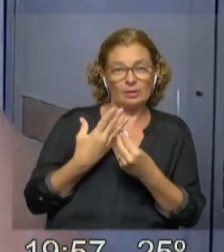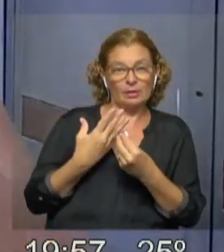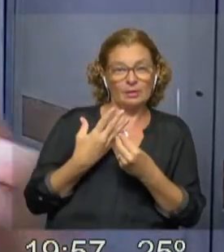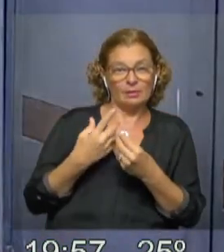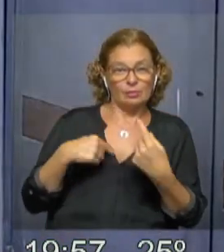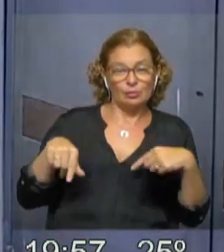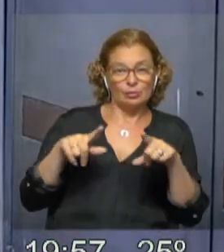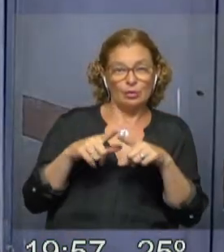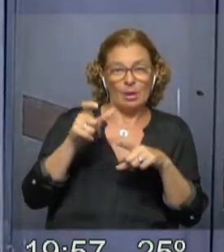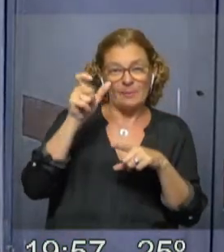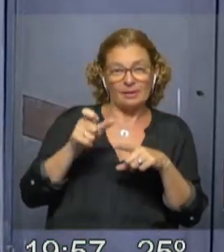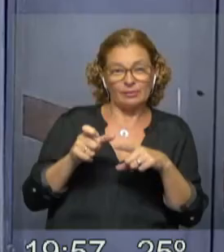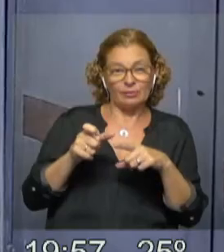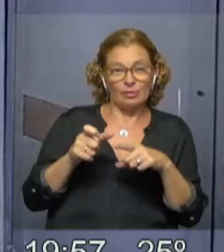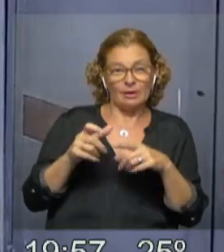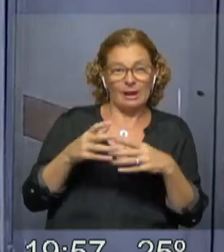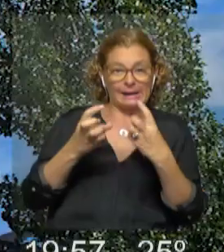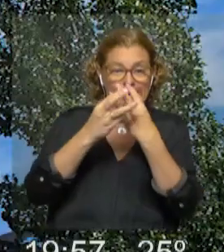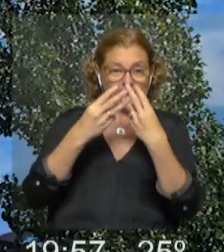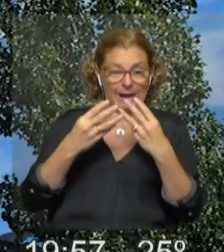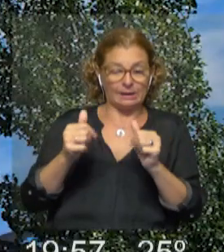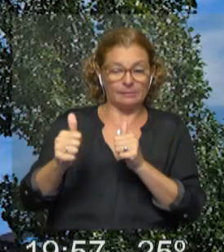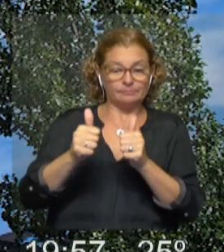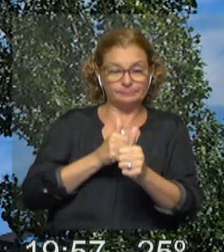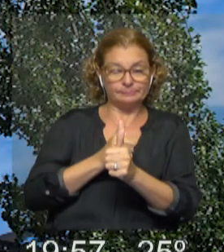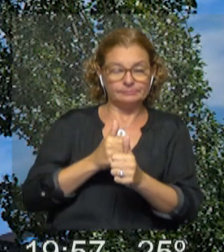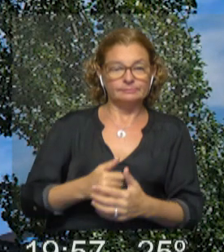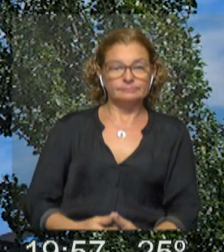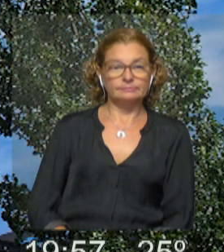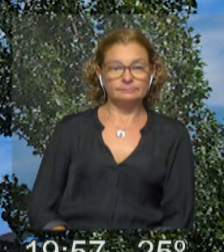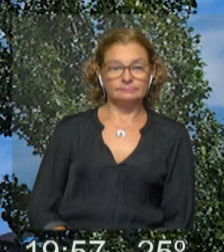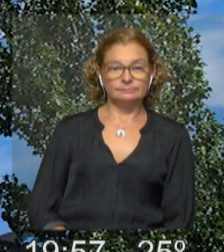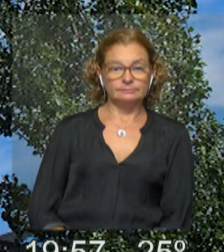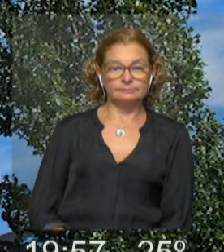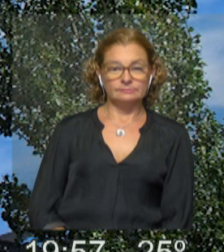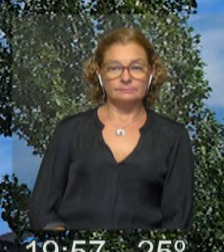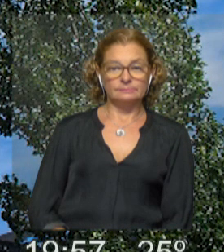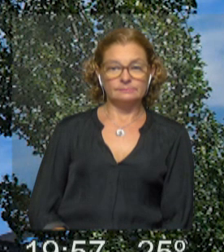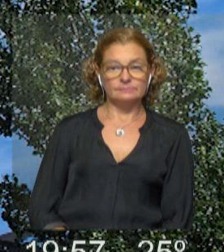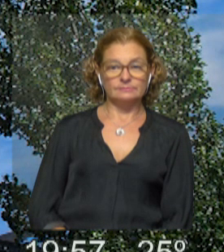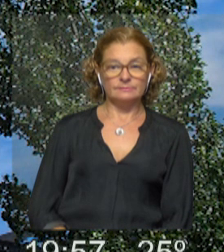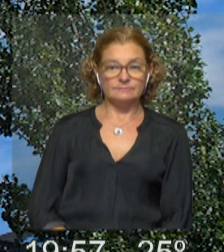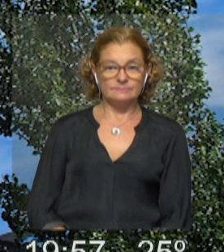somos personas empáticas en general. Presentó Mercado Agrícola de Montevideo,